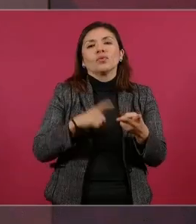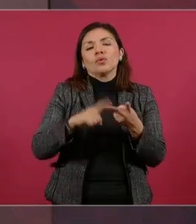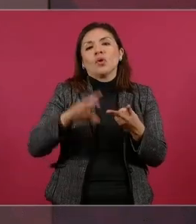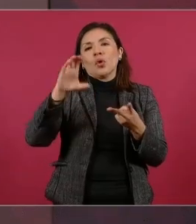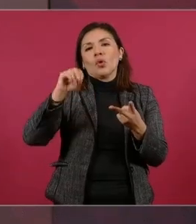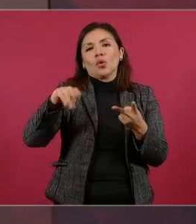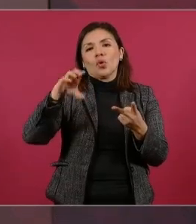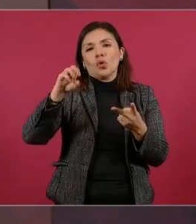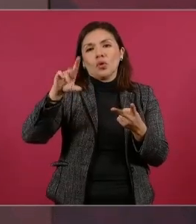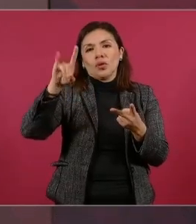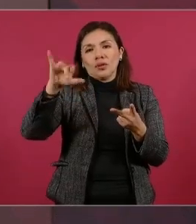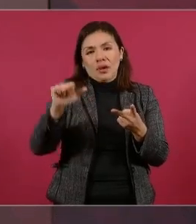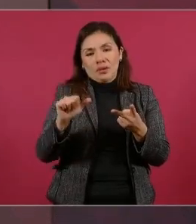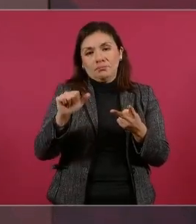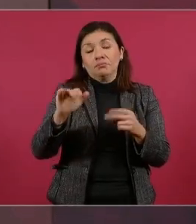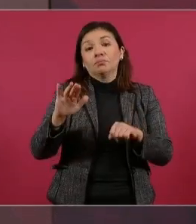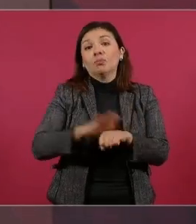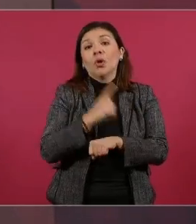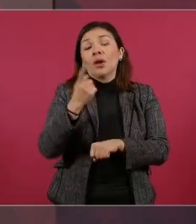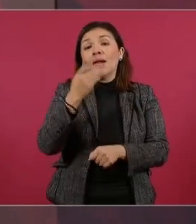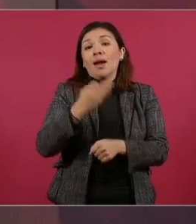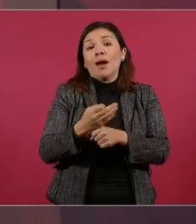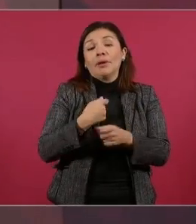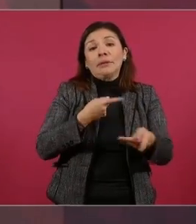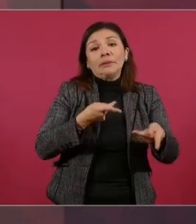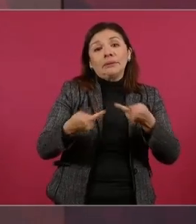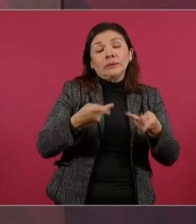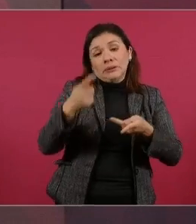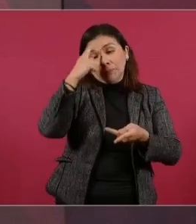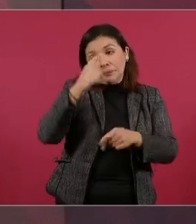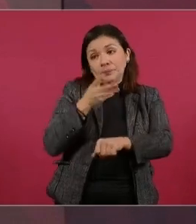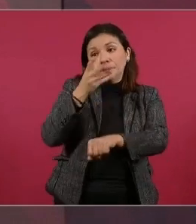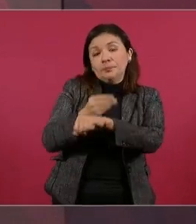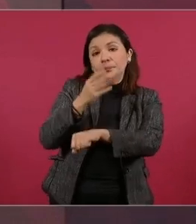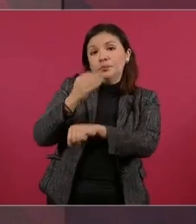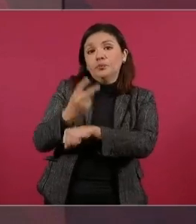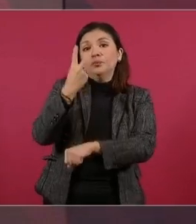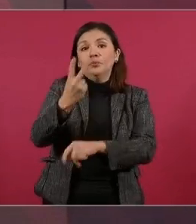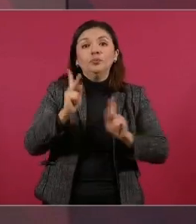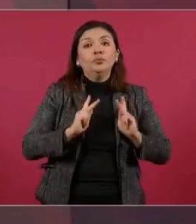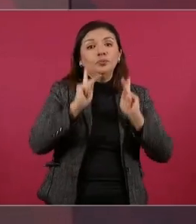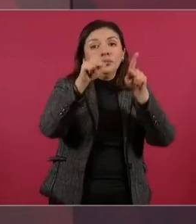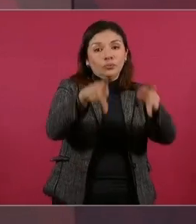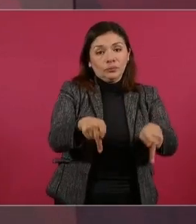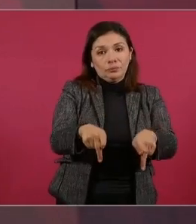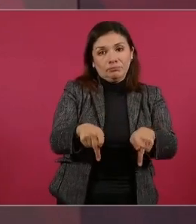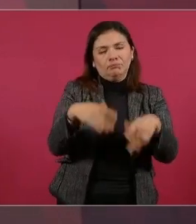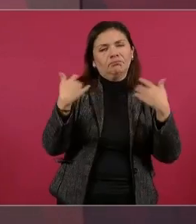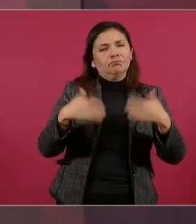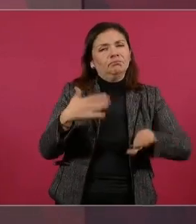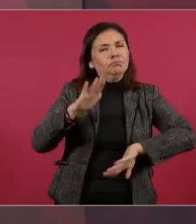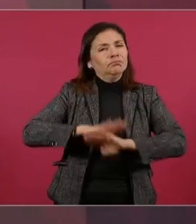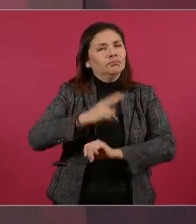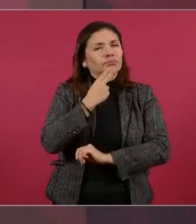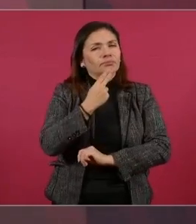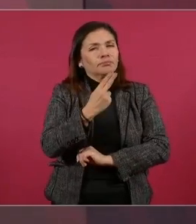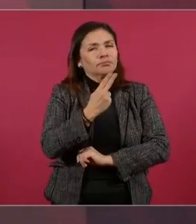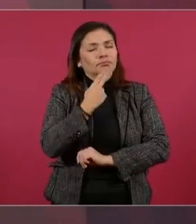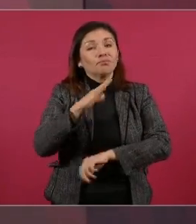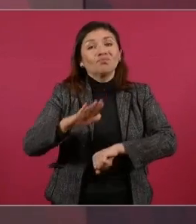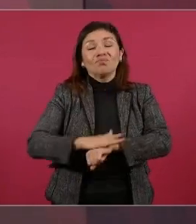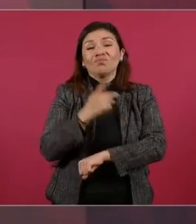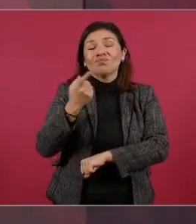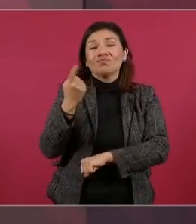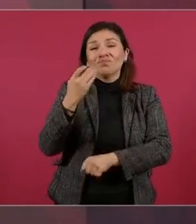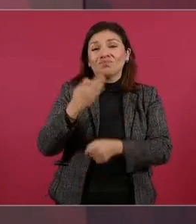Concordia porque estamos haciendo dos puentes todo eso va a ayudar mucho porque la